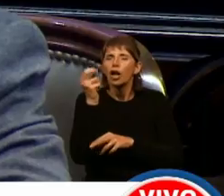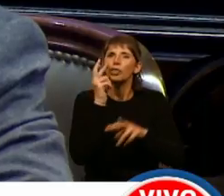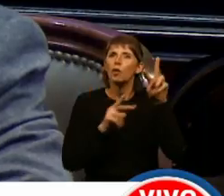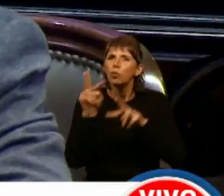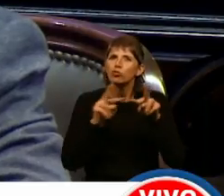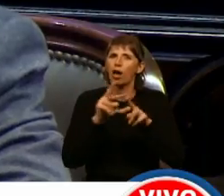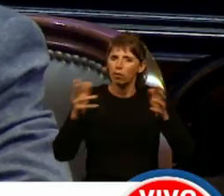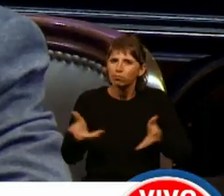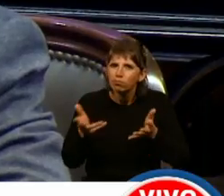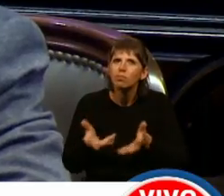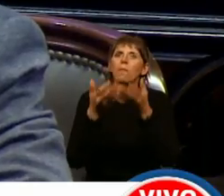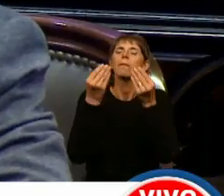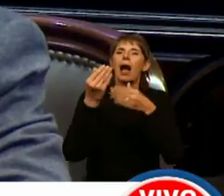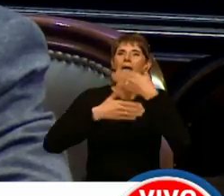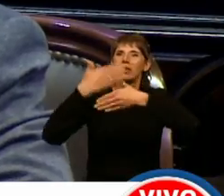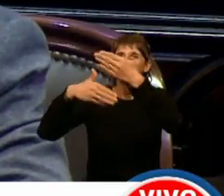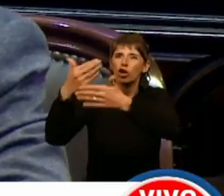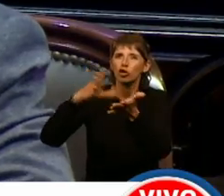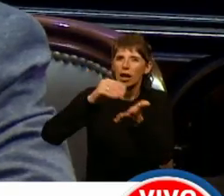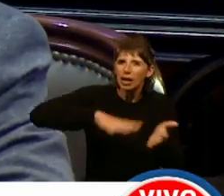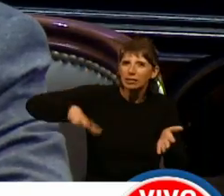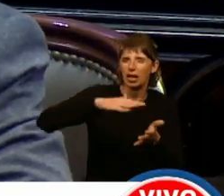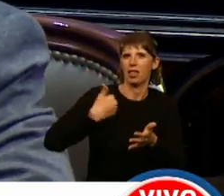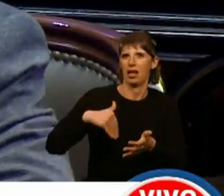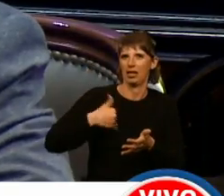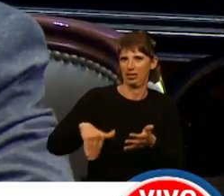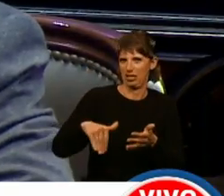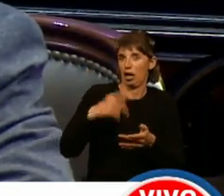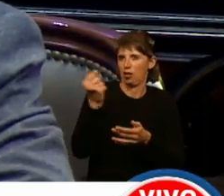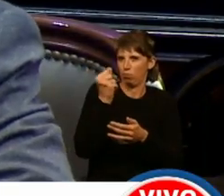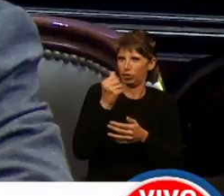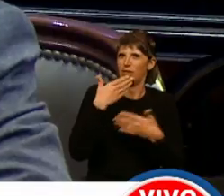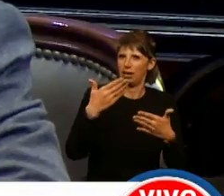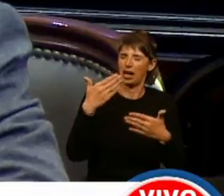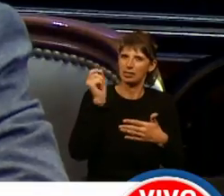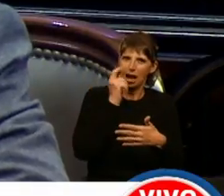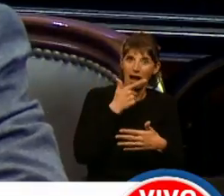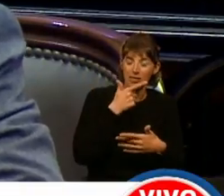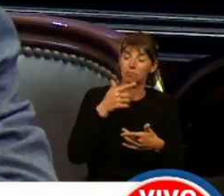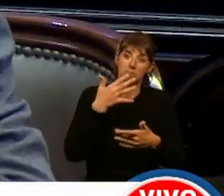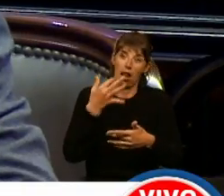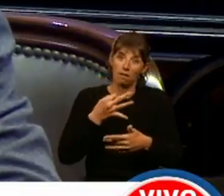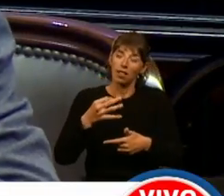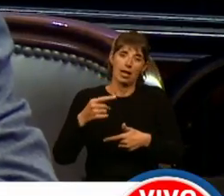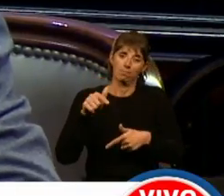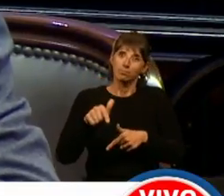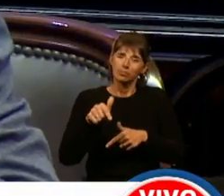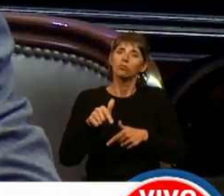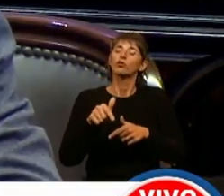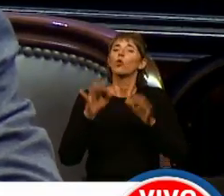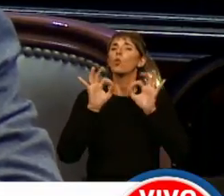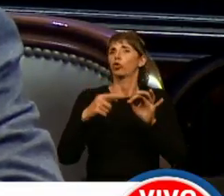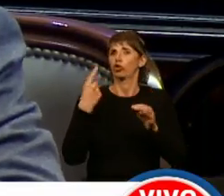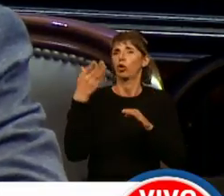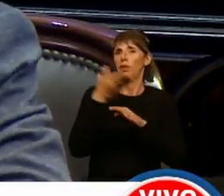e imprescindible para el desarrollo integral del territorio nacional cierro presidente no es lo que esperábamos nosotros solicitaban que mendoza